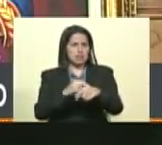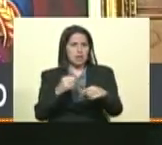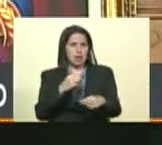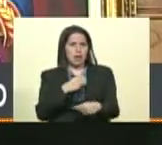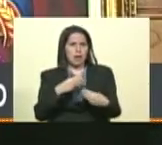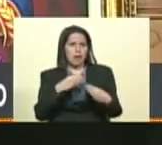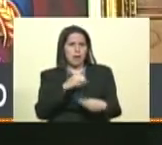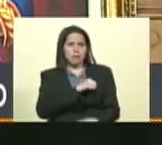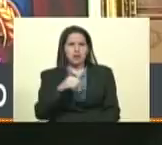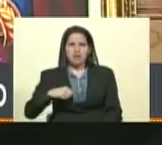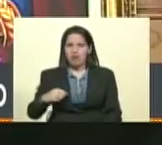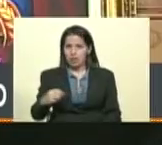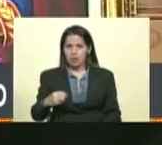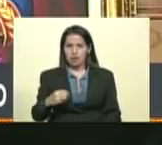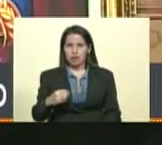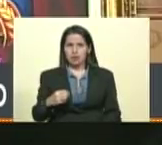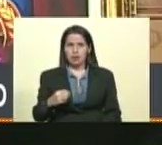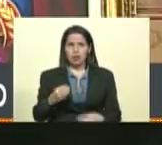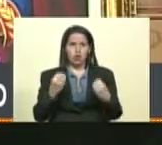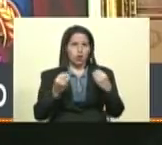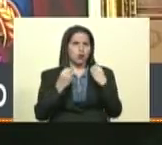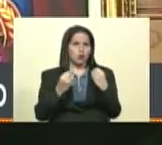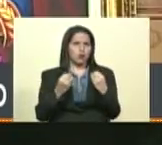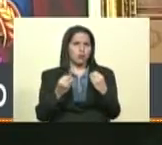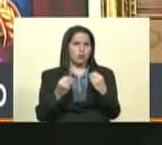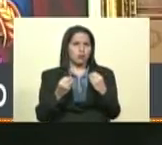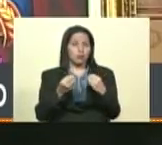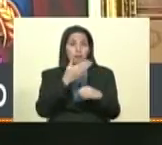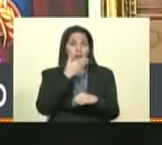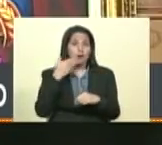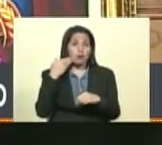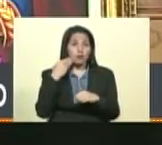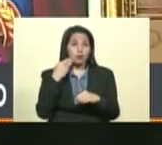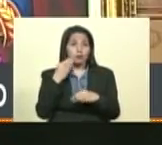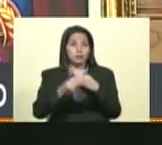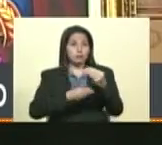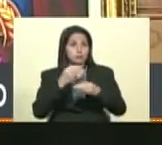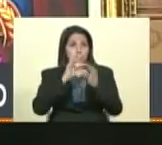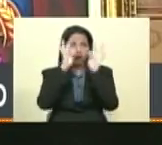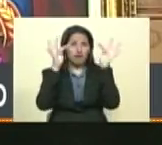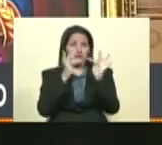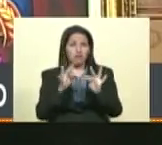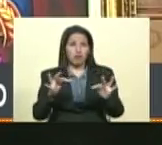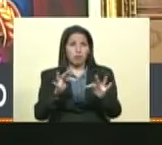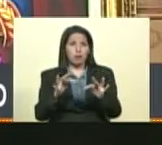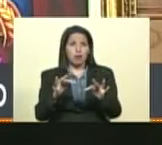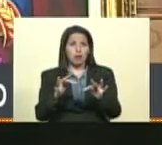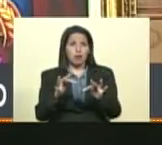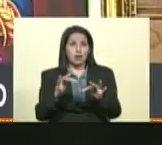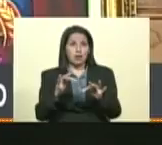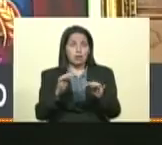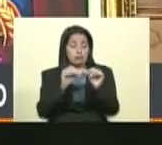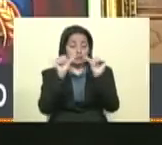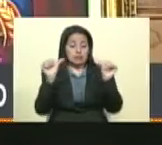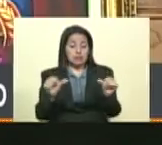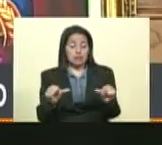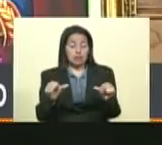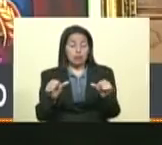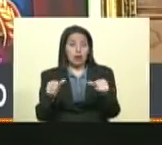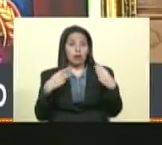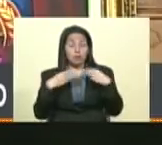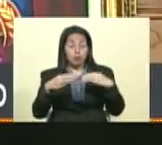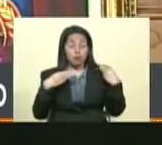eso se resuelve en la misma medida que nosotros construyamos un sistema público de